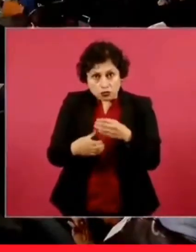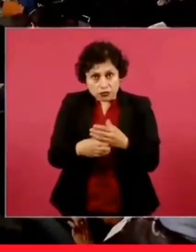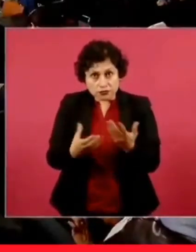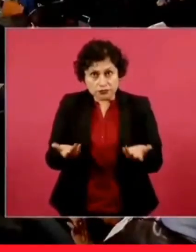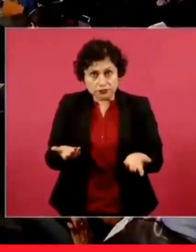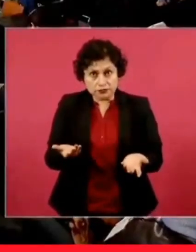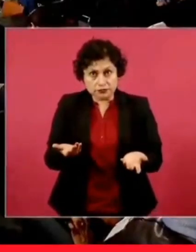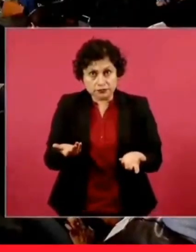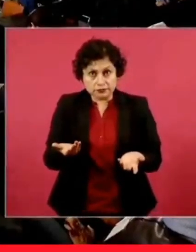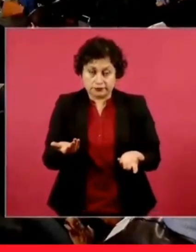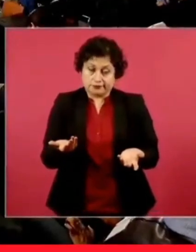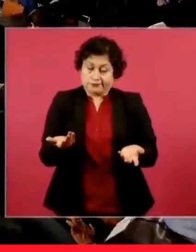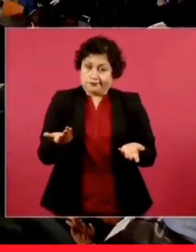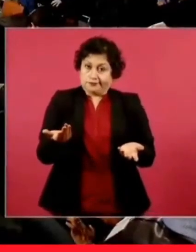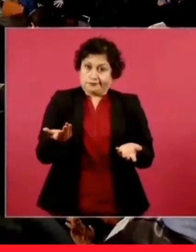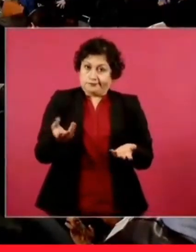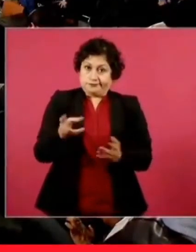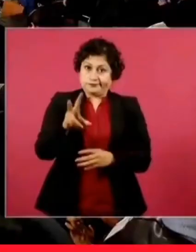No.